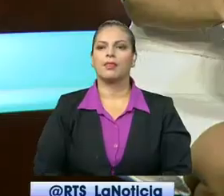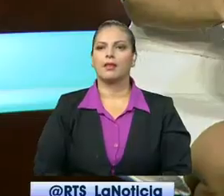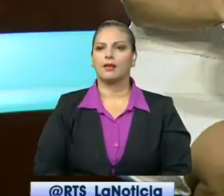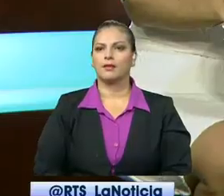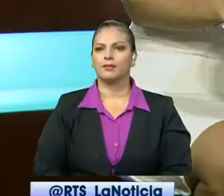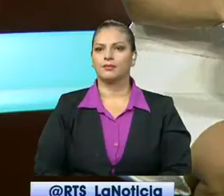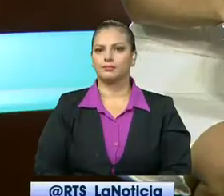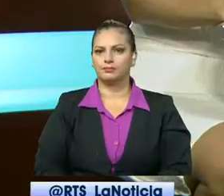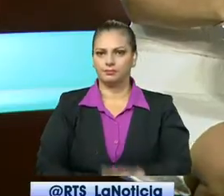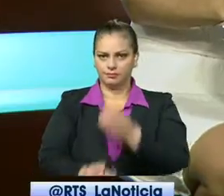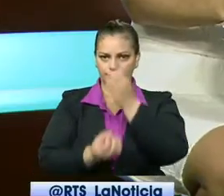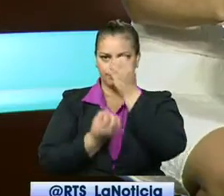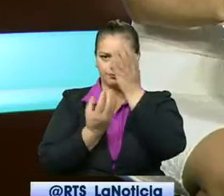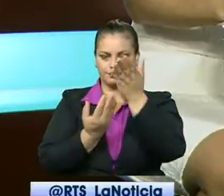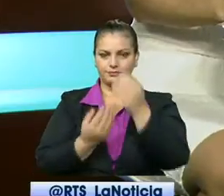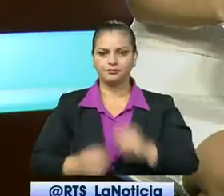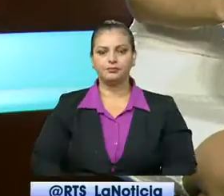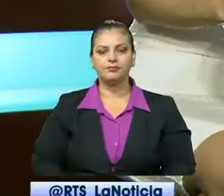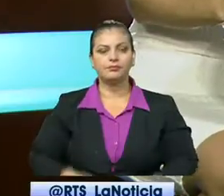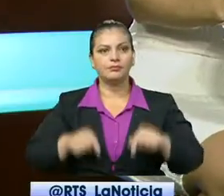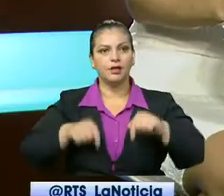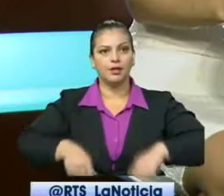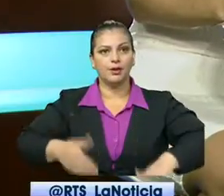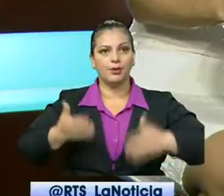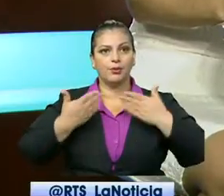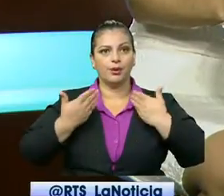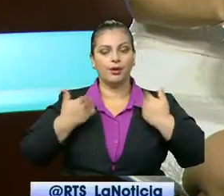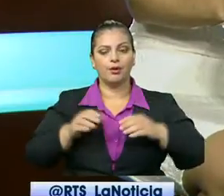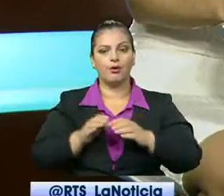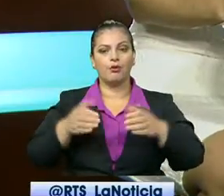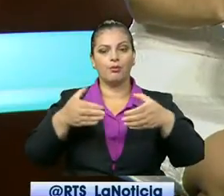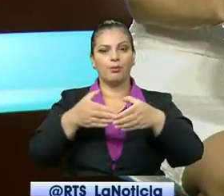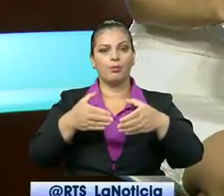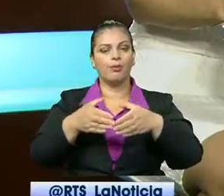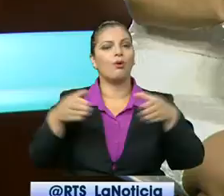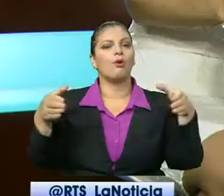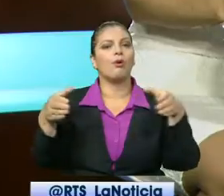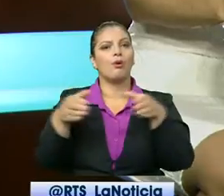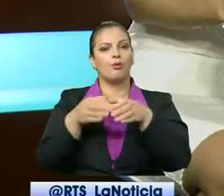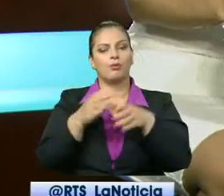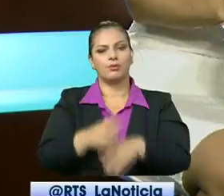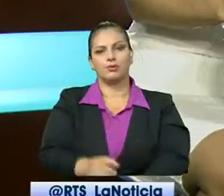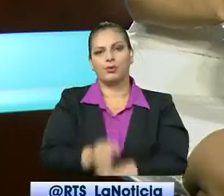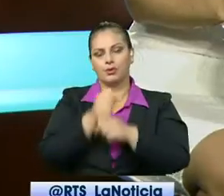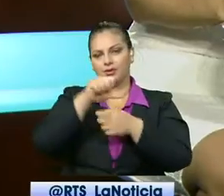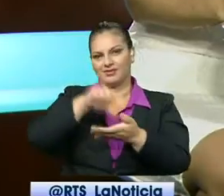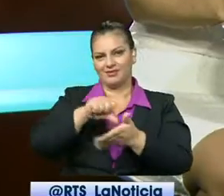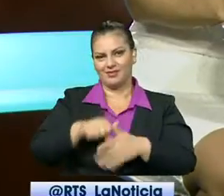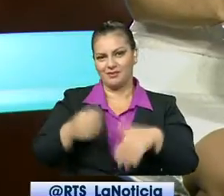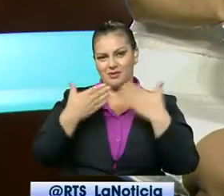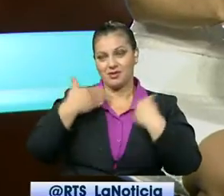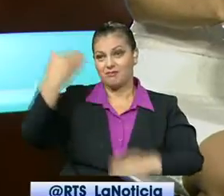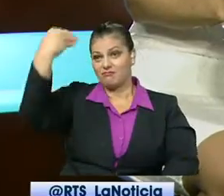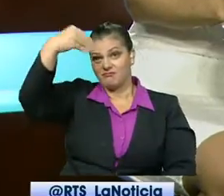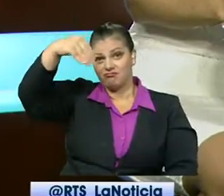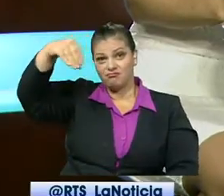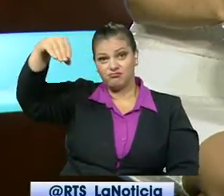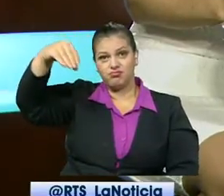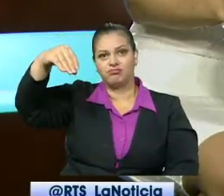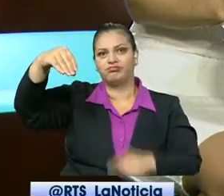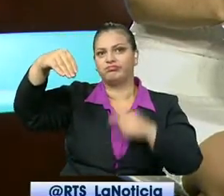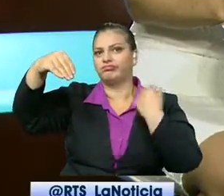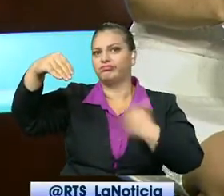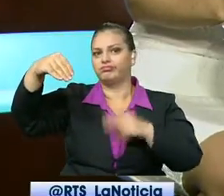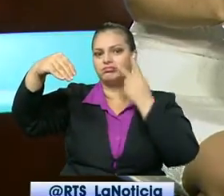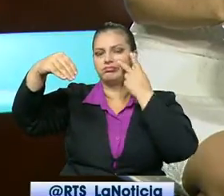que en Guayaquil las cámaras del sistema Ojos de Águila registraron el accidente de tránsito que sufrió un motociclista en la vía